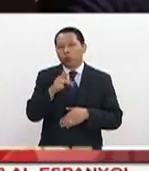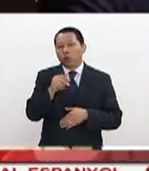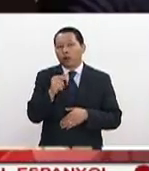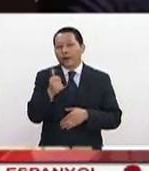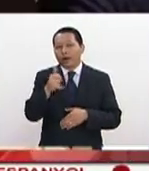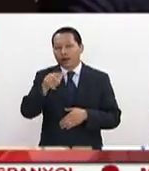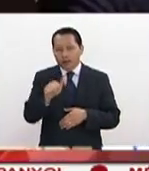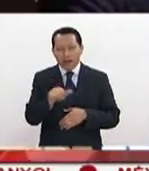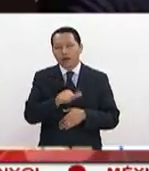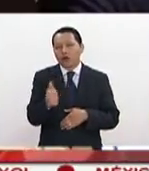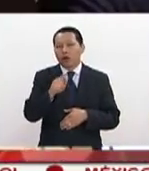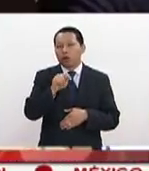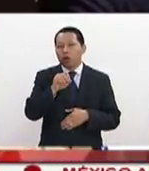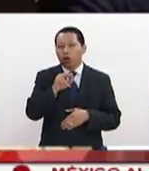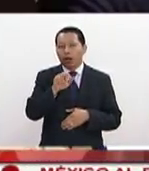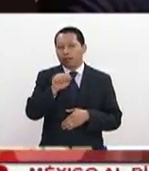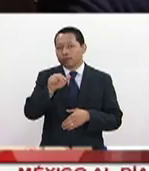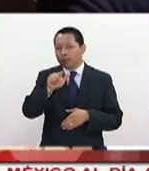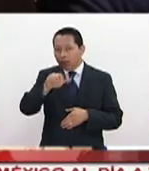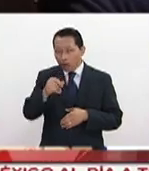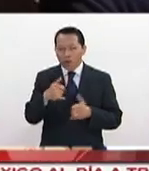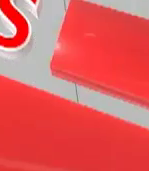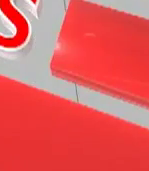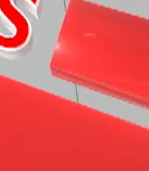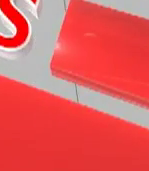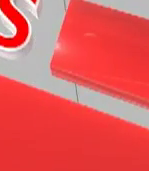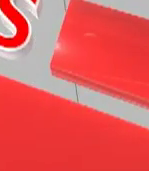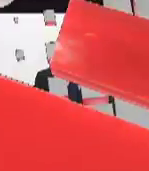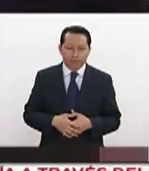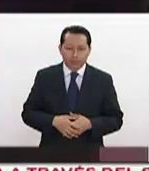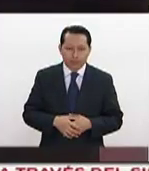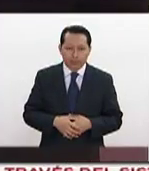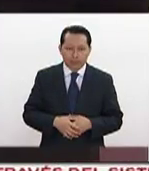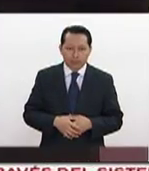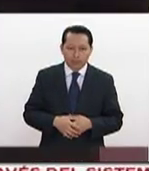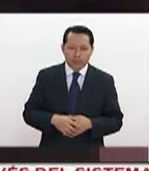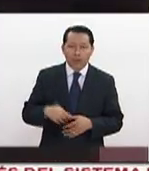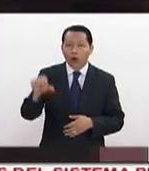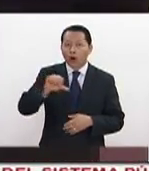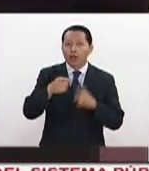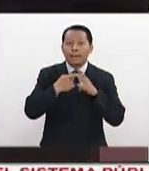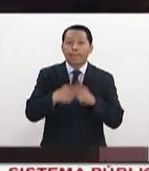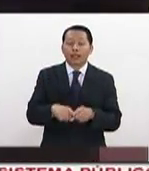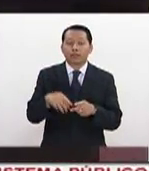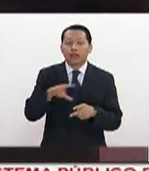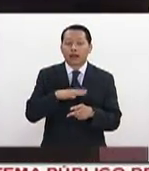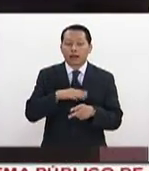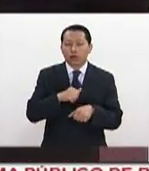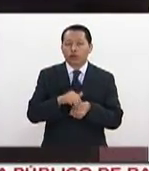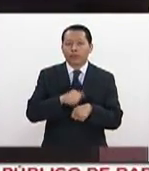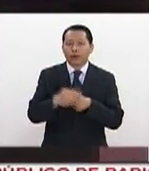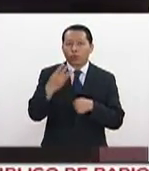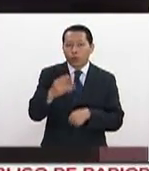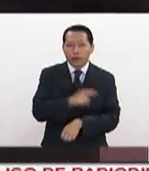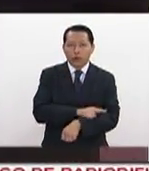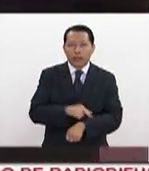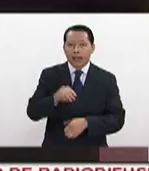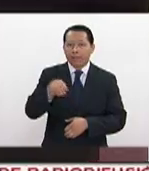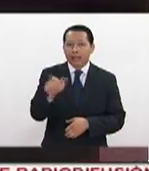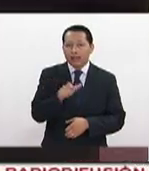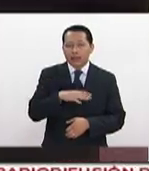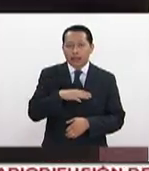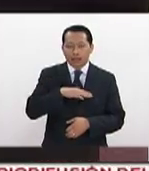salió Torres Nilo, salieron un montón de jugadores jóvenes. Y hoy arranca la jornada número 4 de la Liga